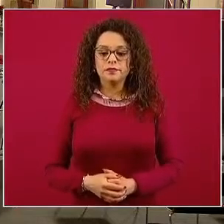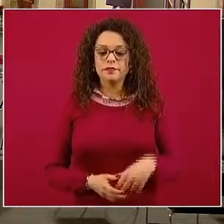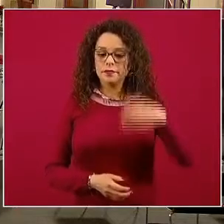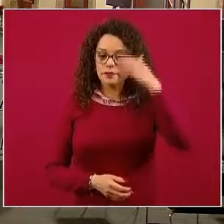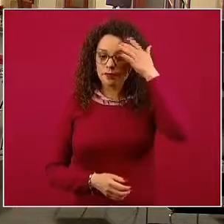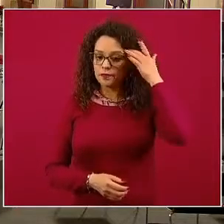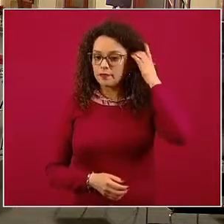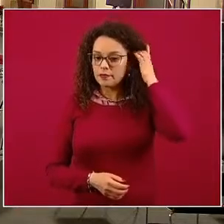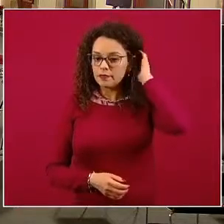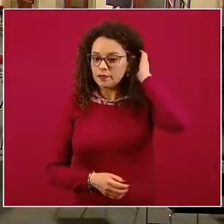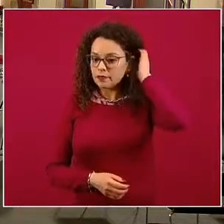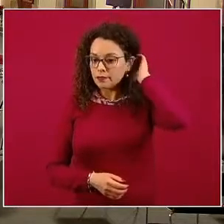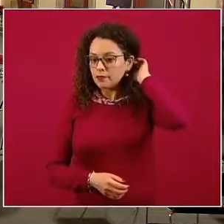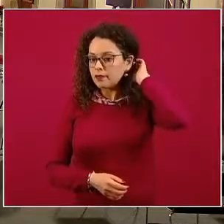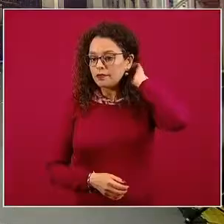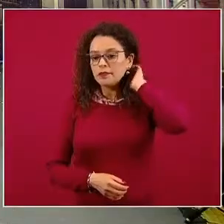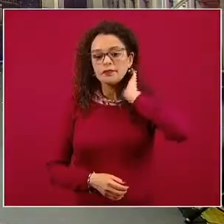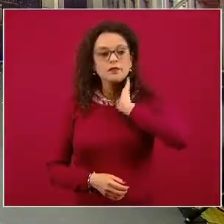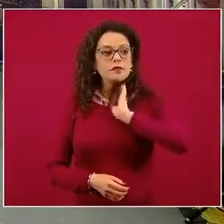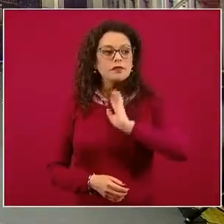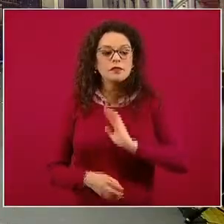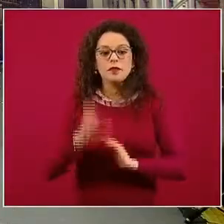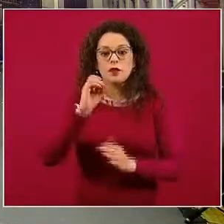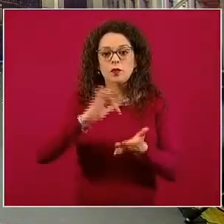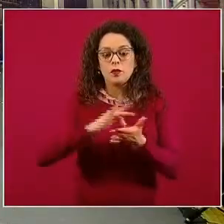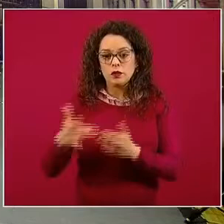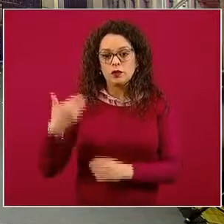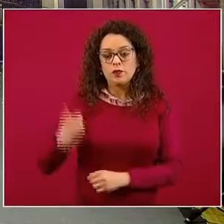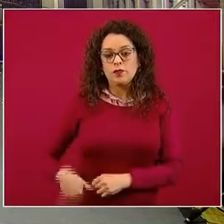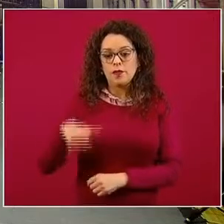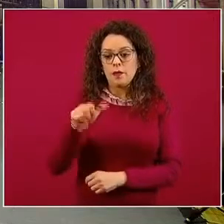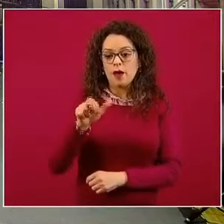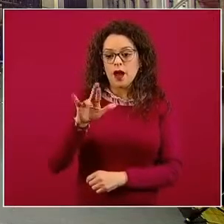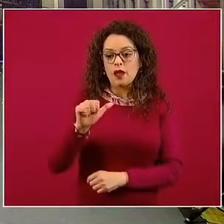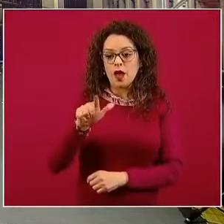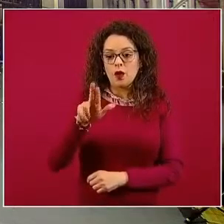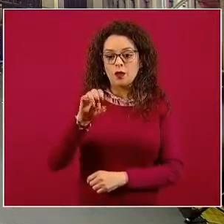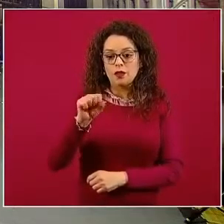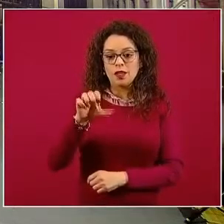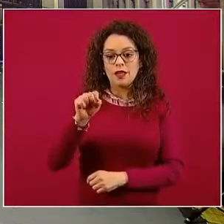Gracias. Buenas noches, mi nombre es María Luisa Estrada,